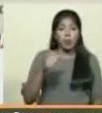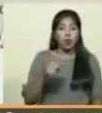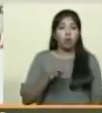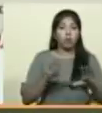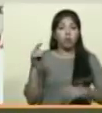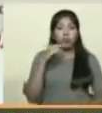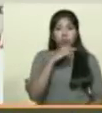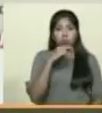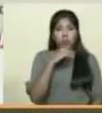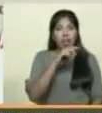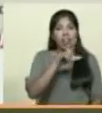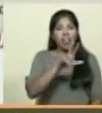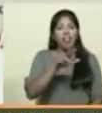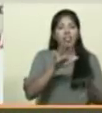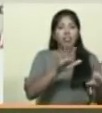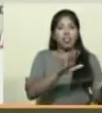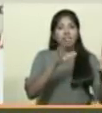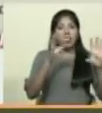dispuesto